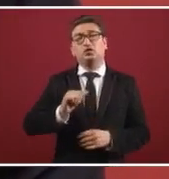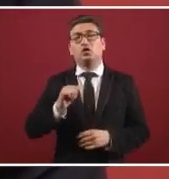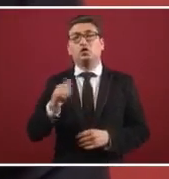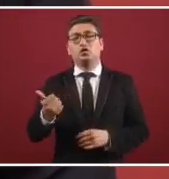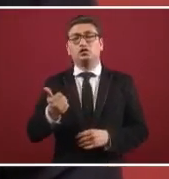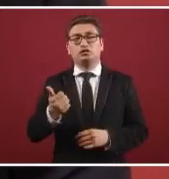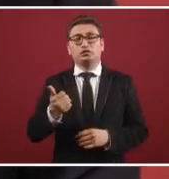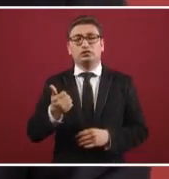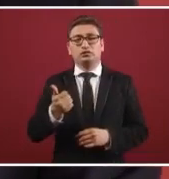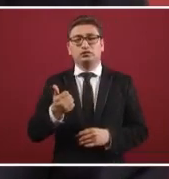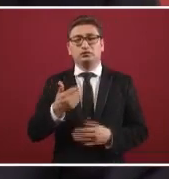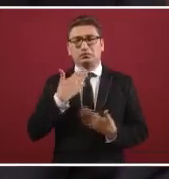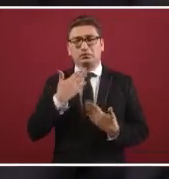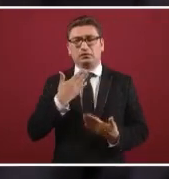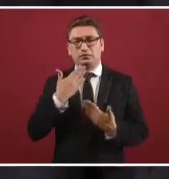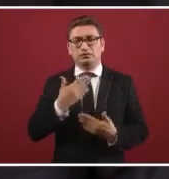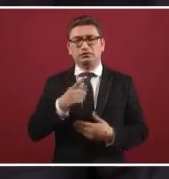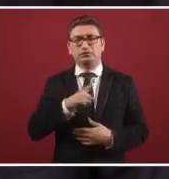contestaron bien,